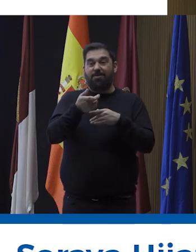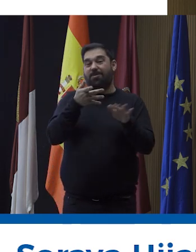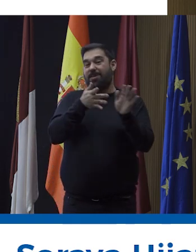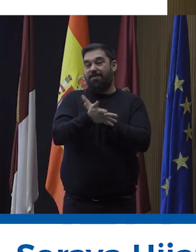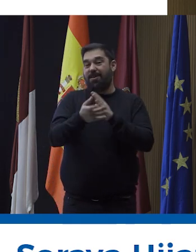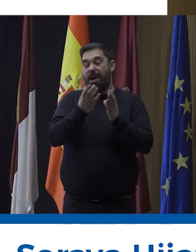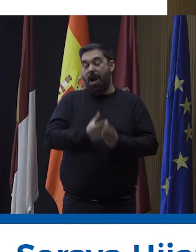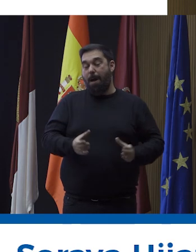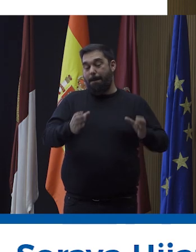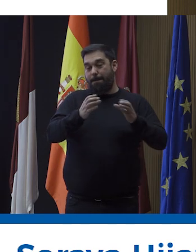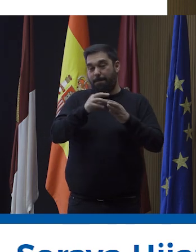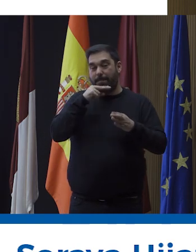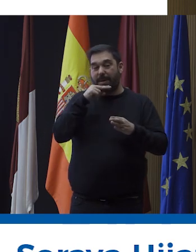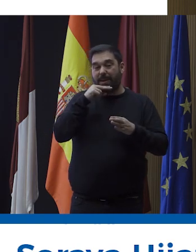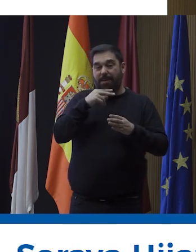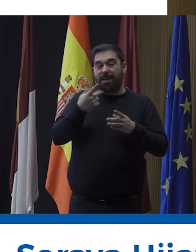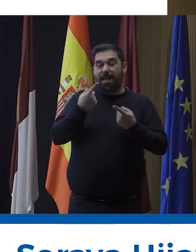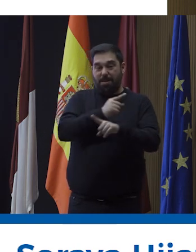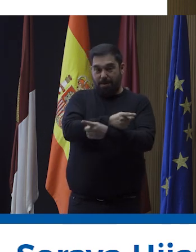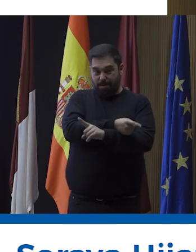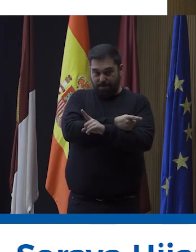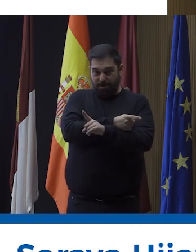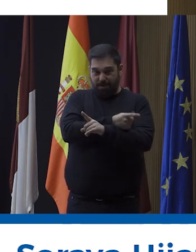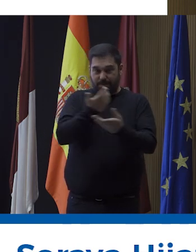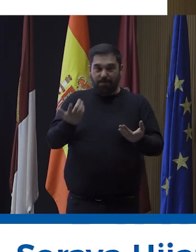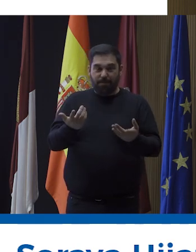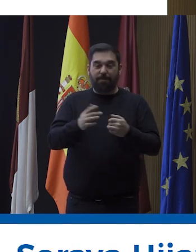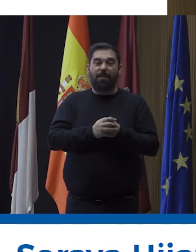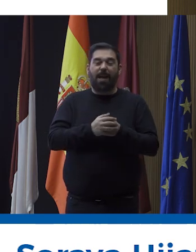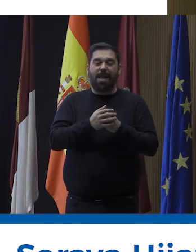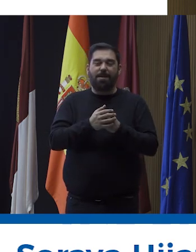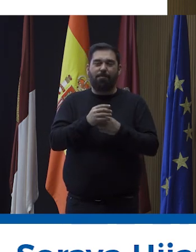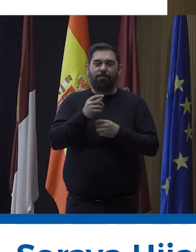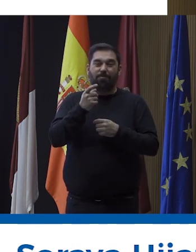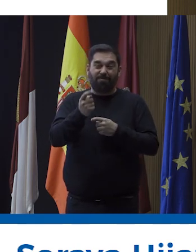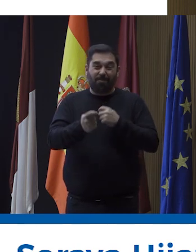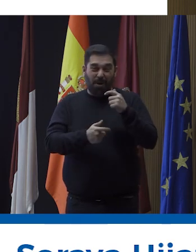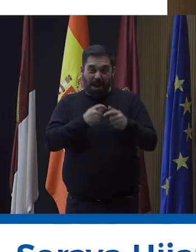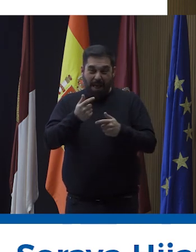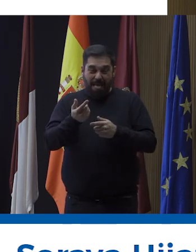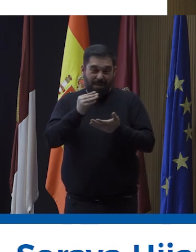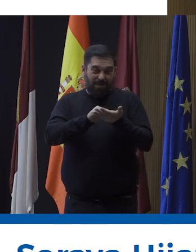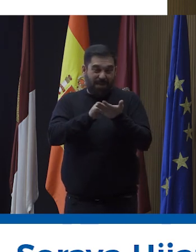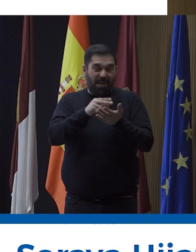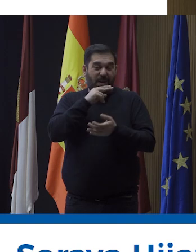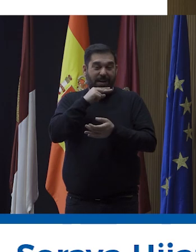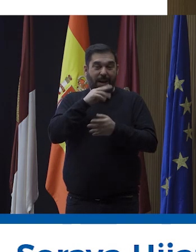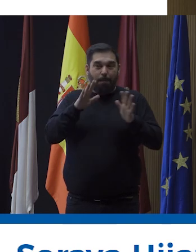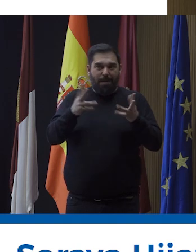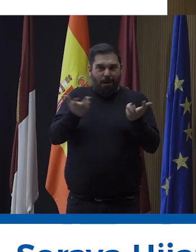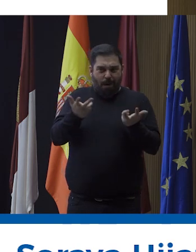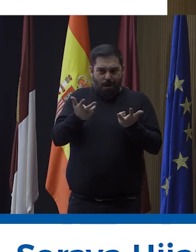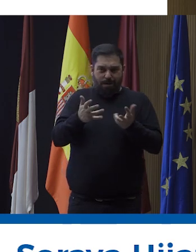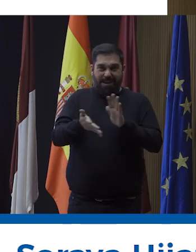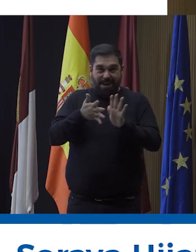vejiga hiperactiva, ¿vale? Vamos a orinar muchas veces, muy poquita cantidad y con mucha urgencia. ¿Y cuándo